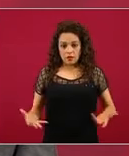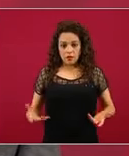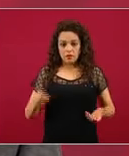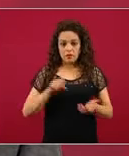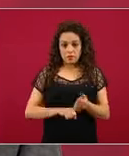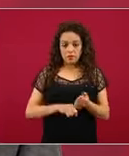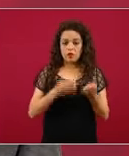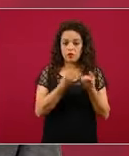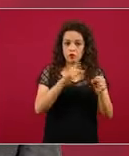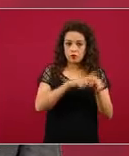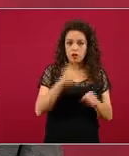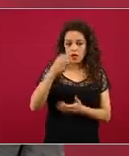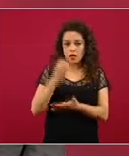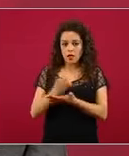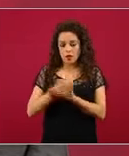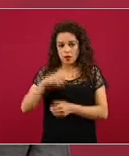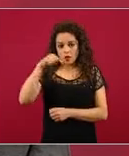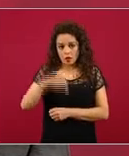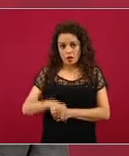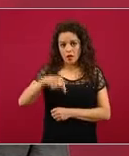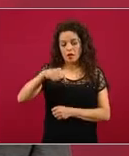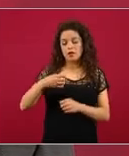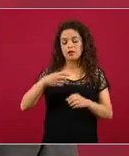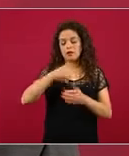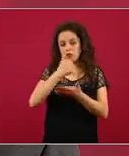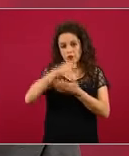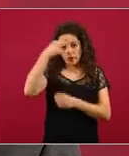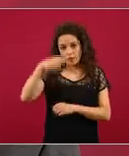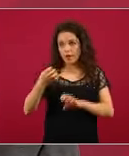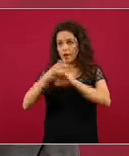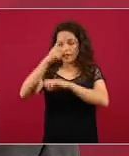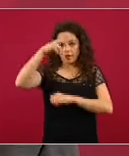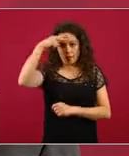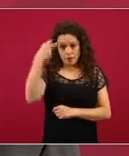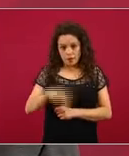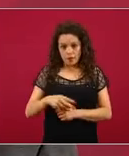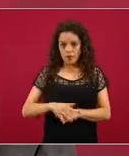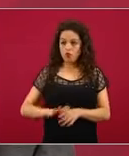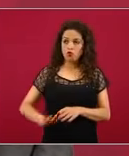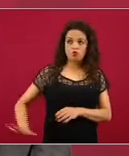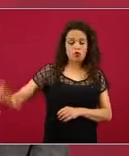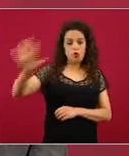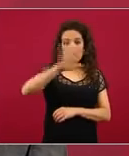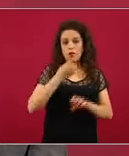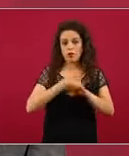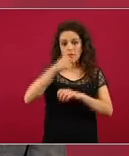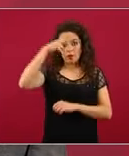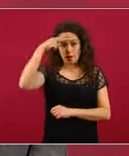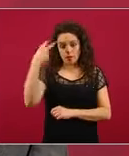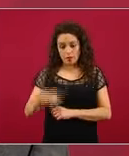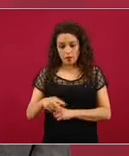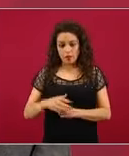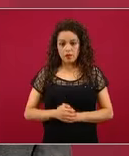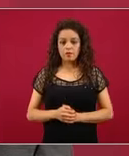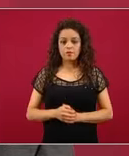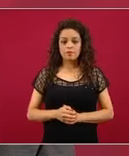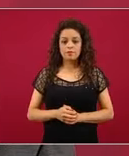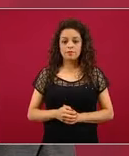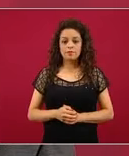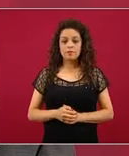económicas y sociales en el Valle de México, tanto la Ciudad de México como el Estado de México, de hecho todo el Estado de México, excepto las que